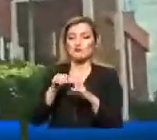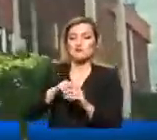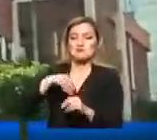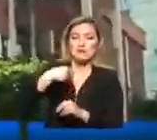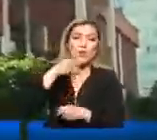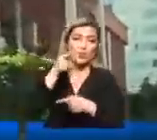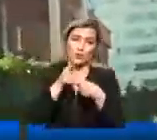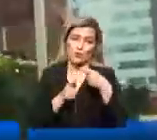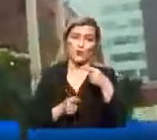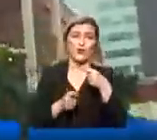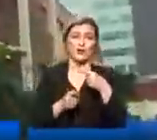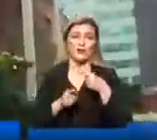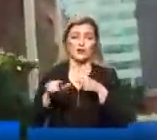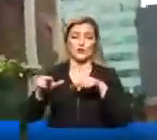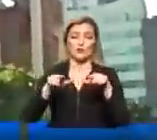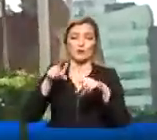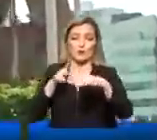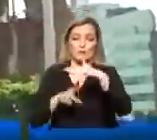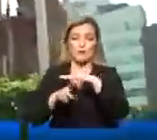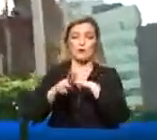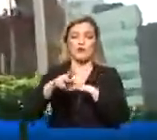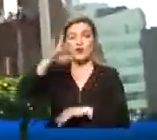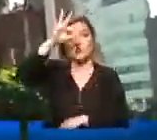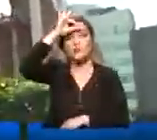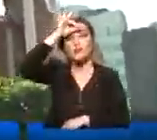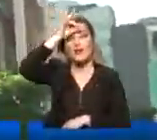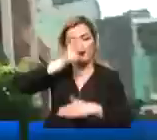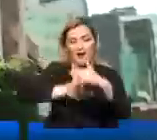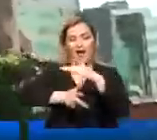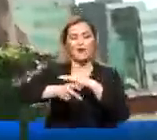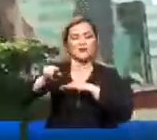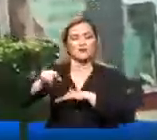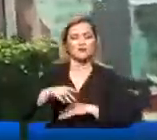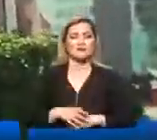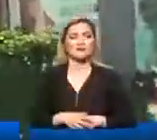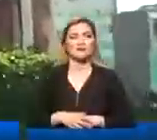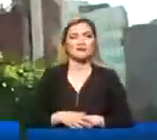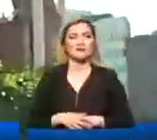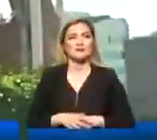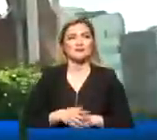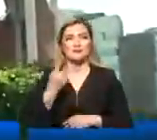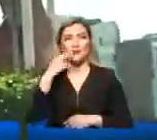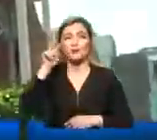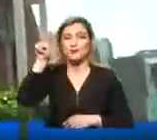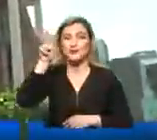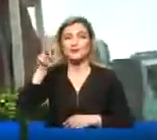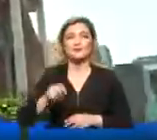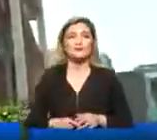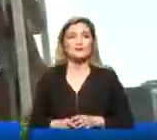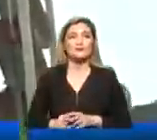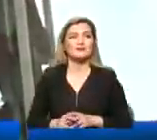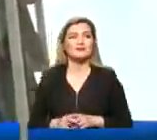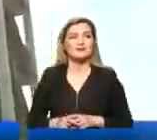salir en este momento. Estamos en la zona del parqueadero del Hospital Baco Ortiz. Sin embargo, en cámara ustedes pueden ver cómo se han apostado en